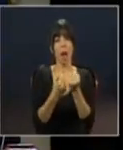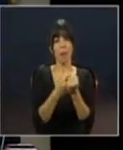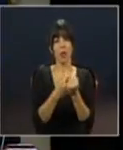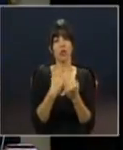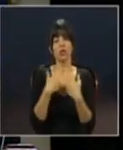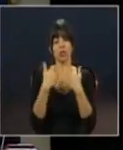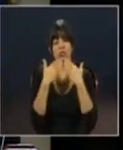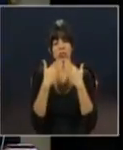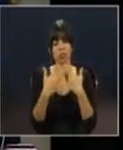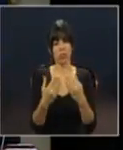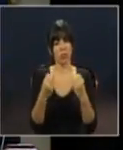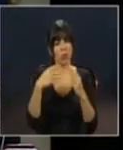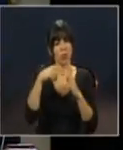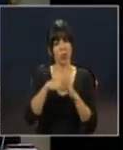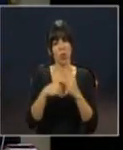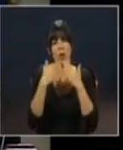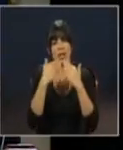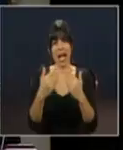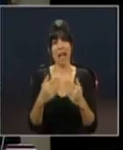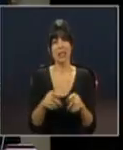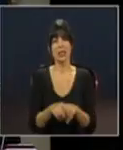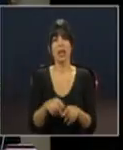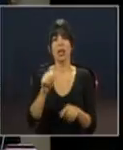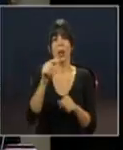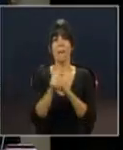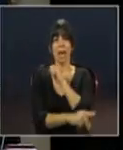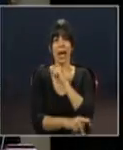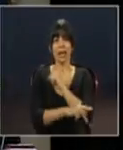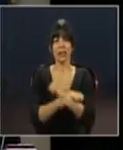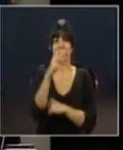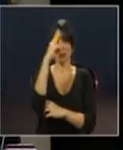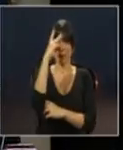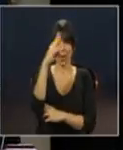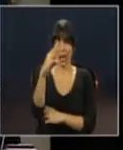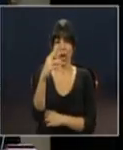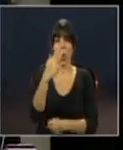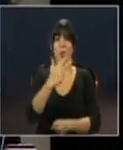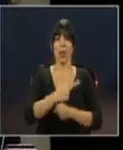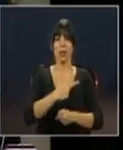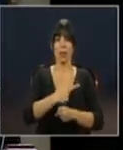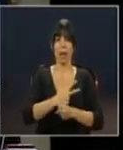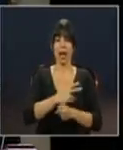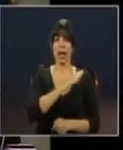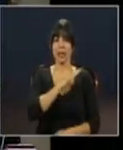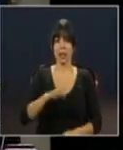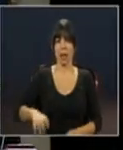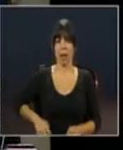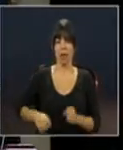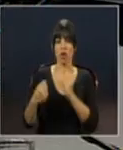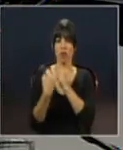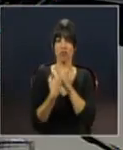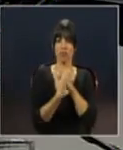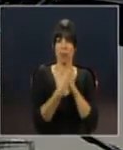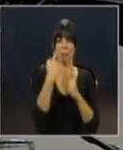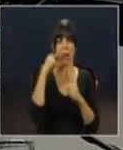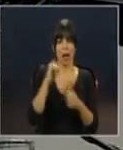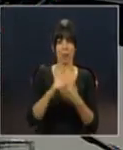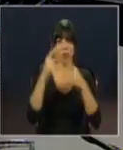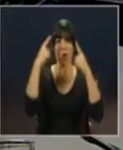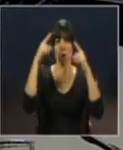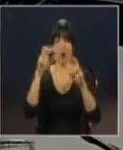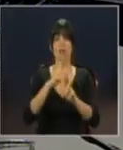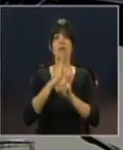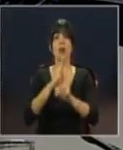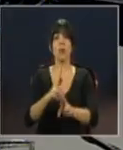agradezco profundamente de las hermanas repúblicas de México, Guatemala, y El Salvador. La respuesta